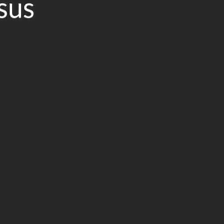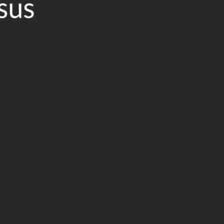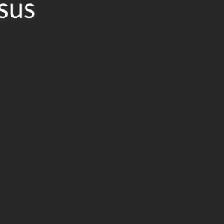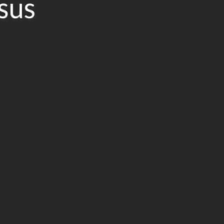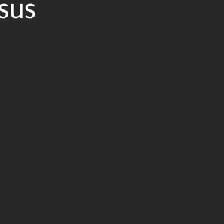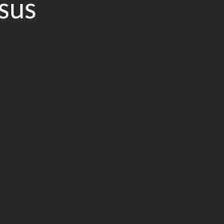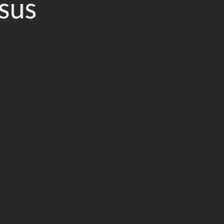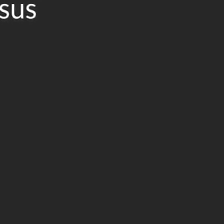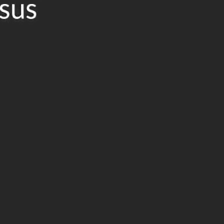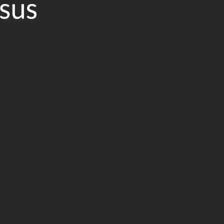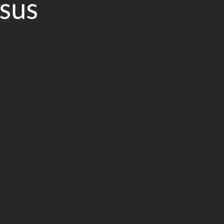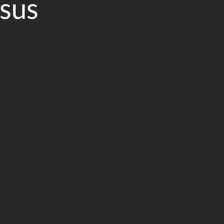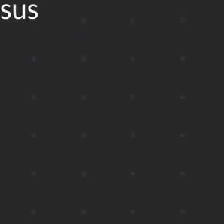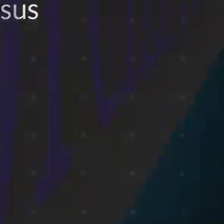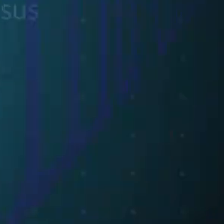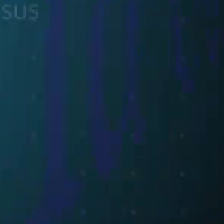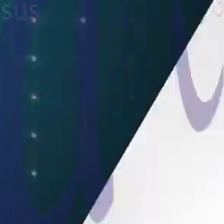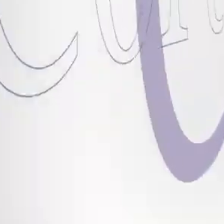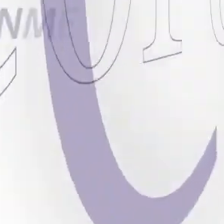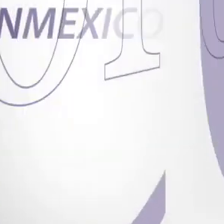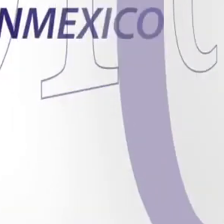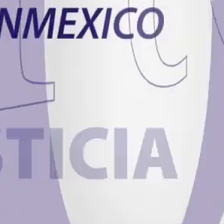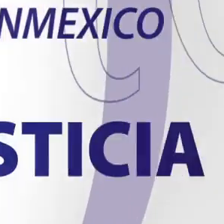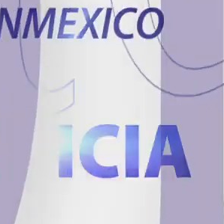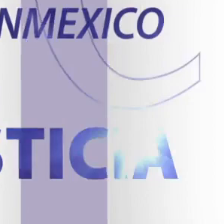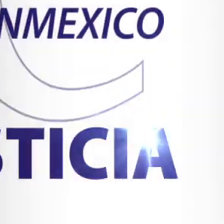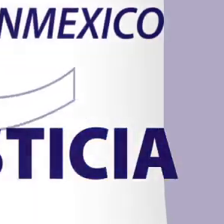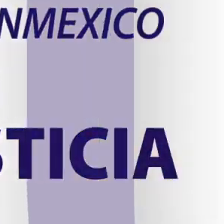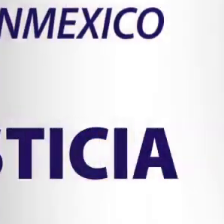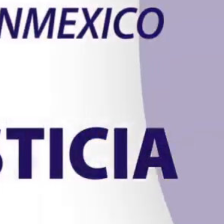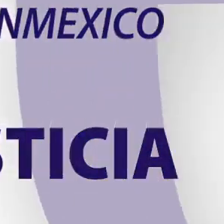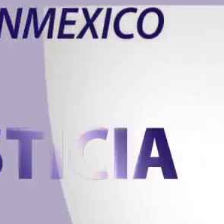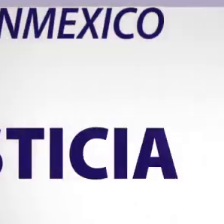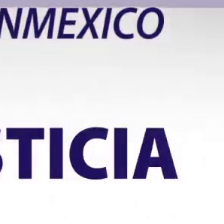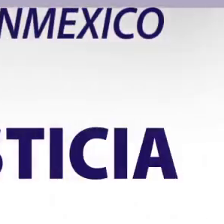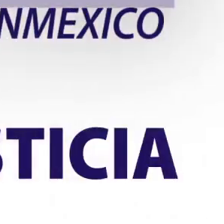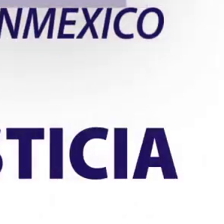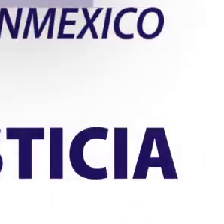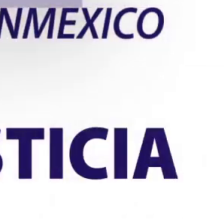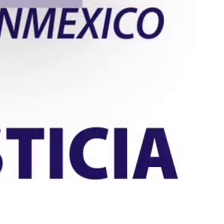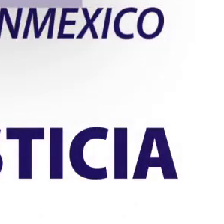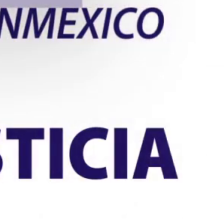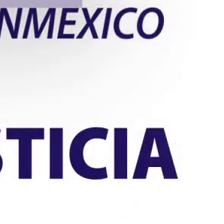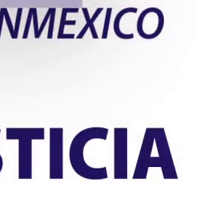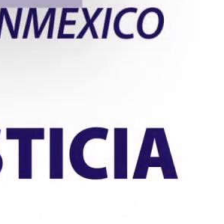Suprema Corte, el poder de la justicia.